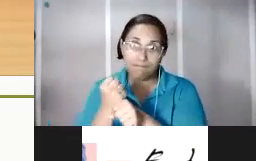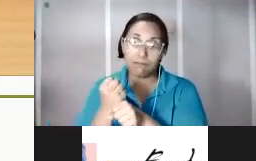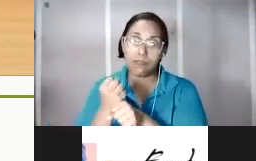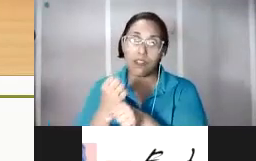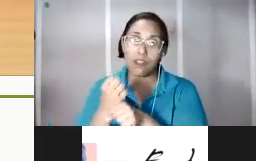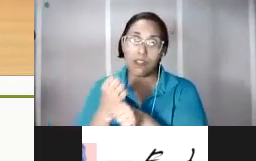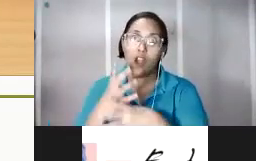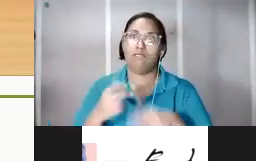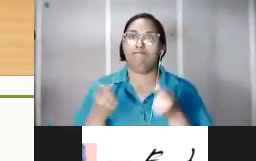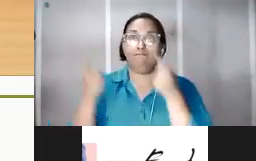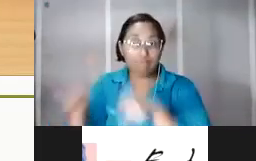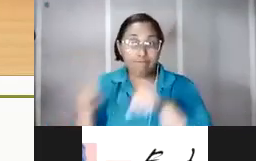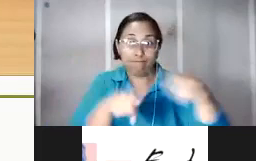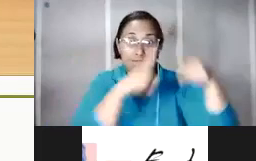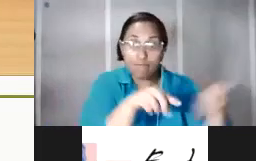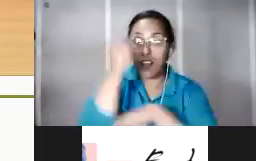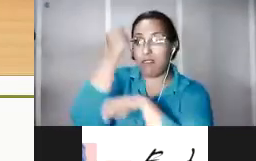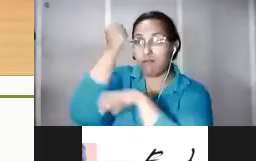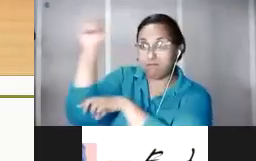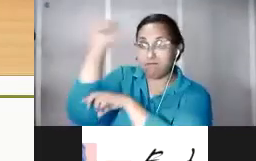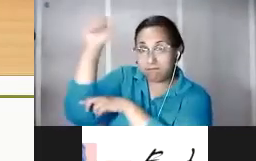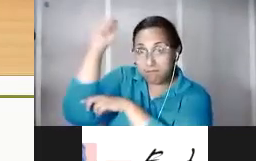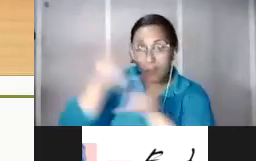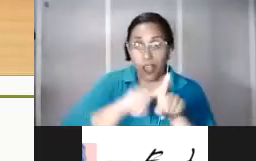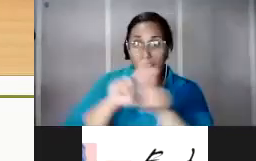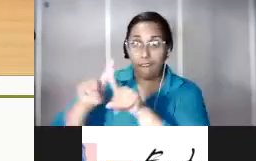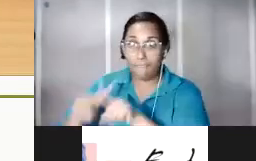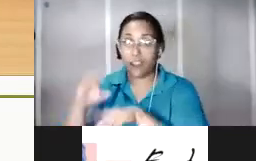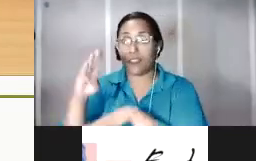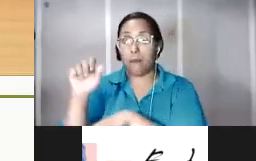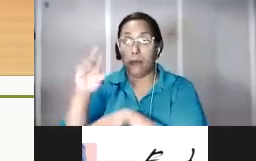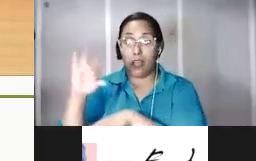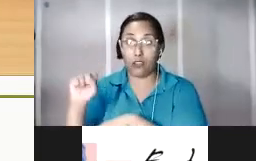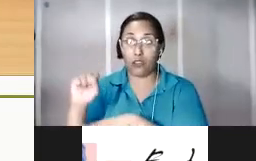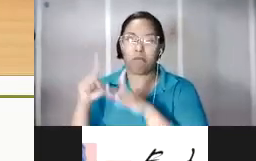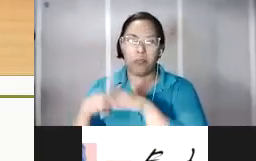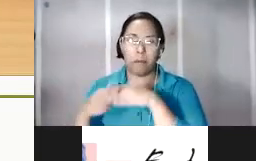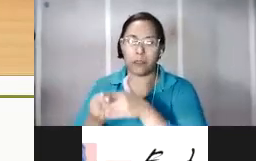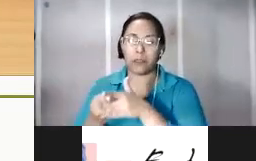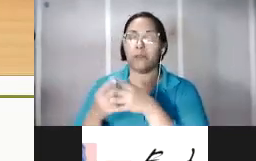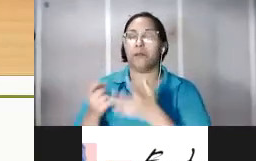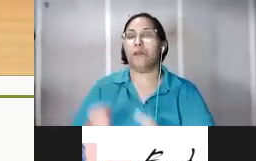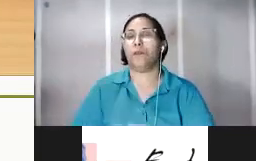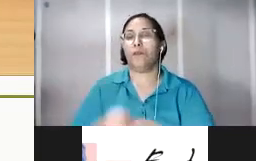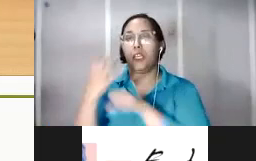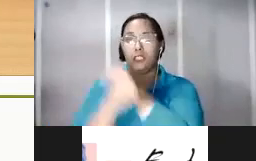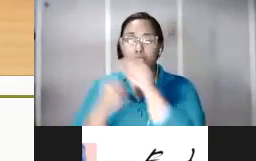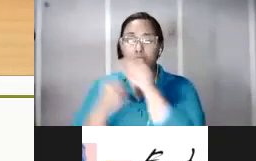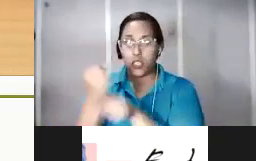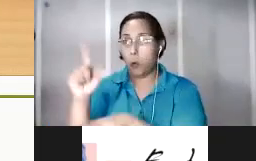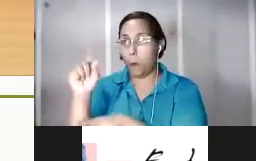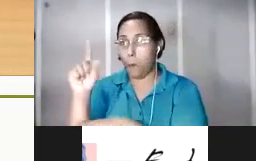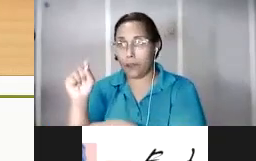de estos sectores durante la primera mitad del siglo XX. Como si fuera